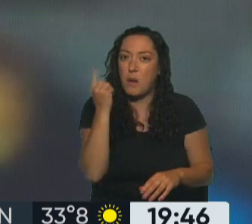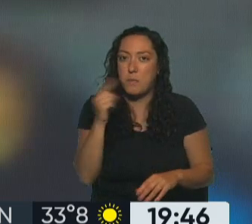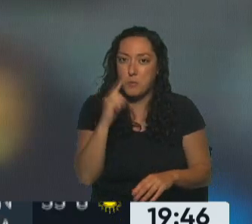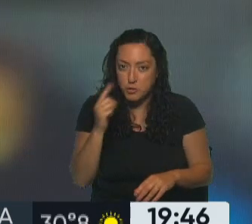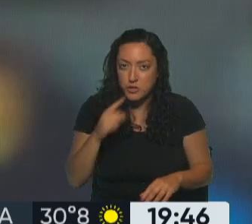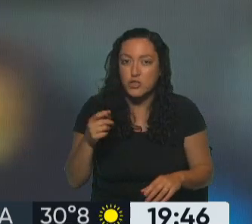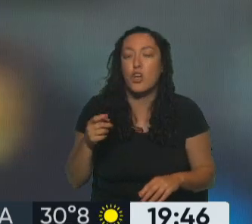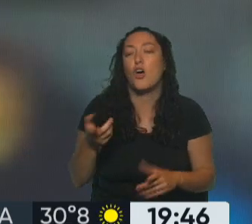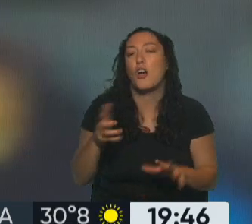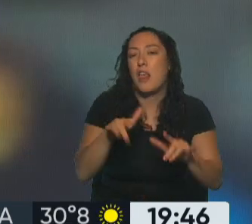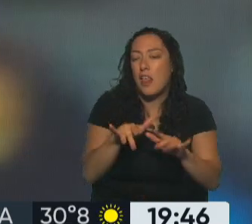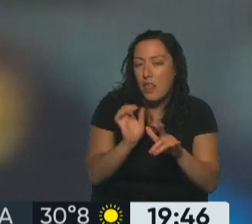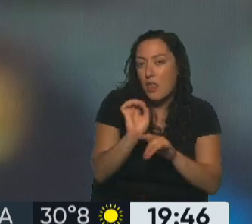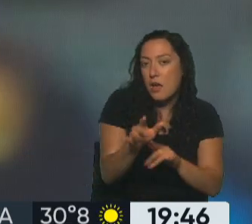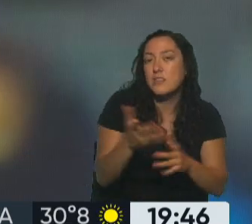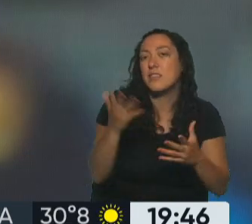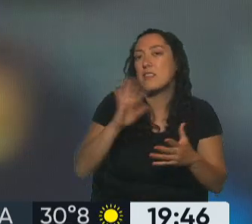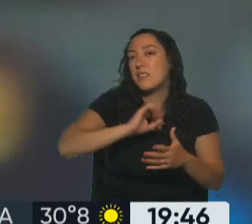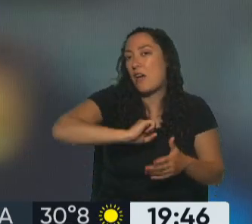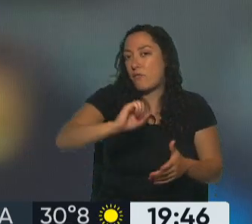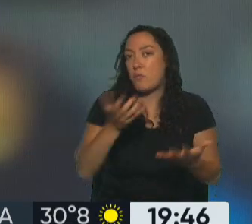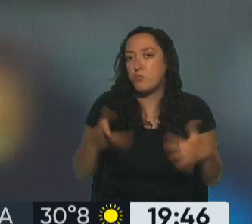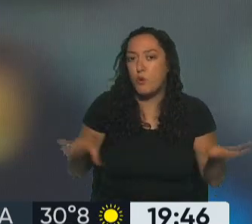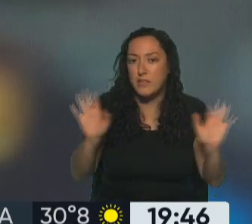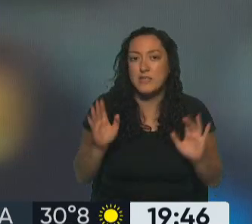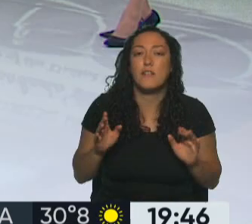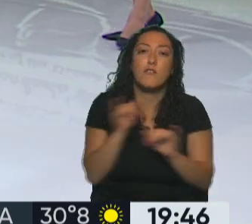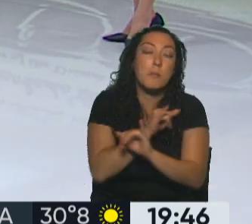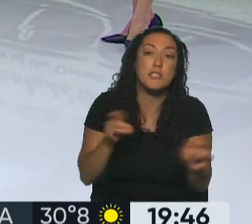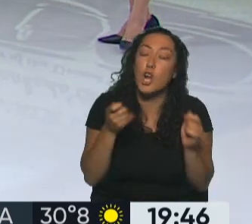caer en una trampa y pueden llegar a ser estafados. No den datos. Bueno, muchas gracias, Irina.